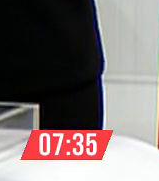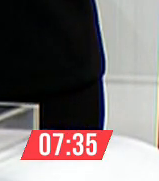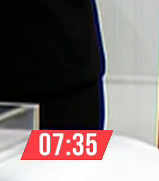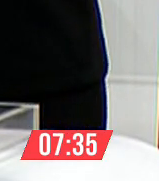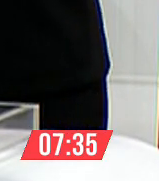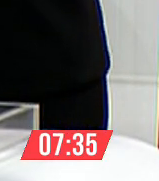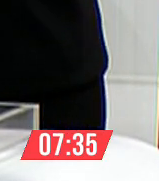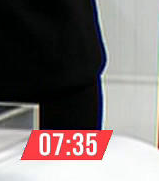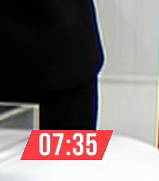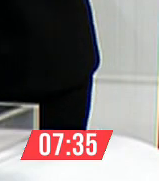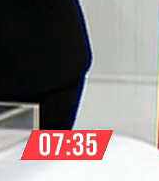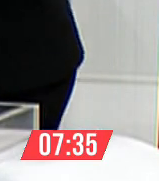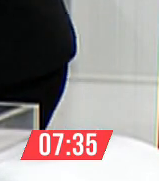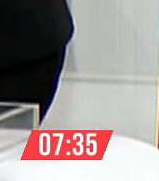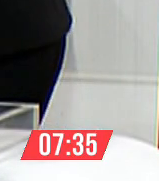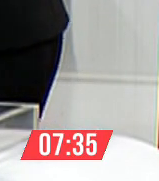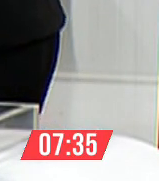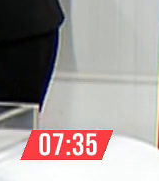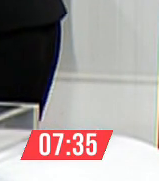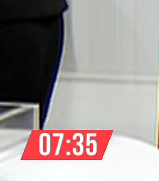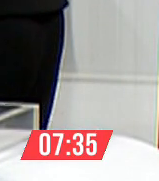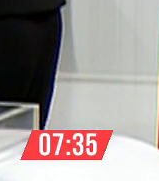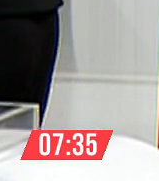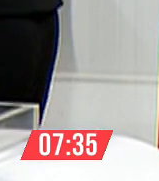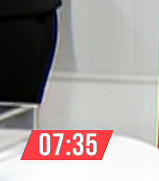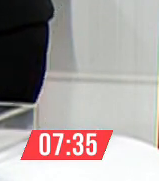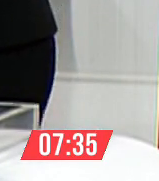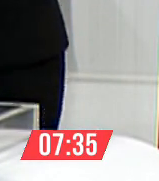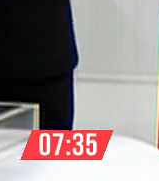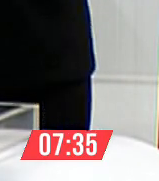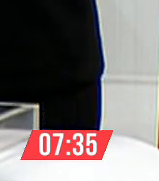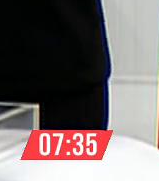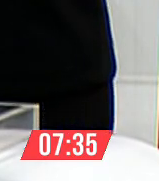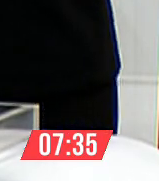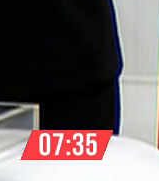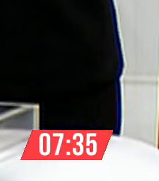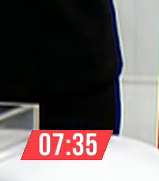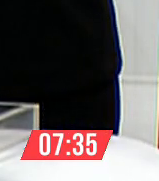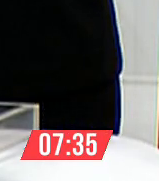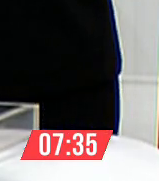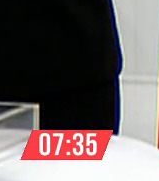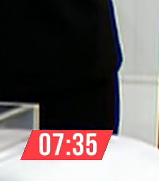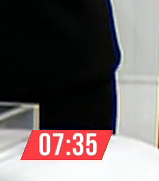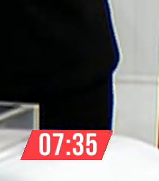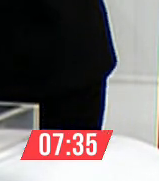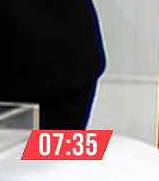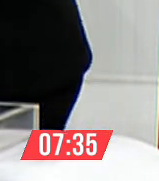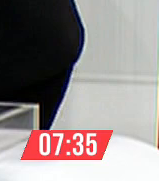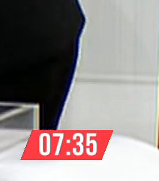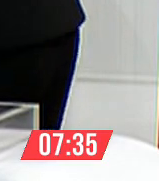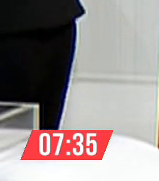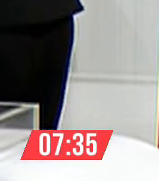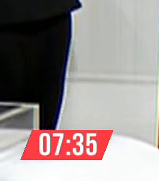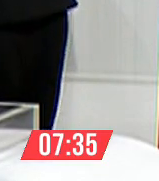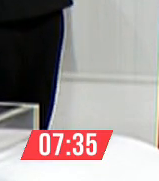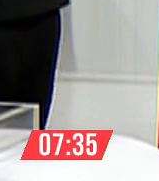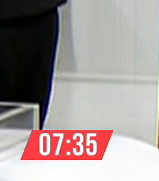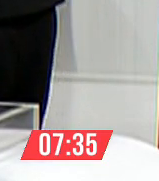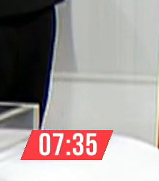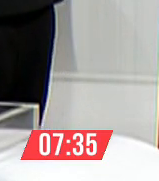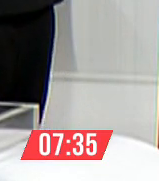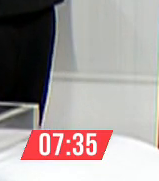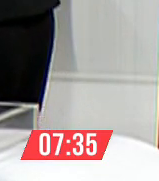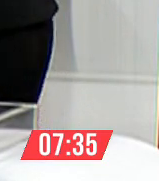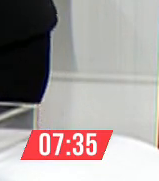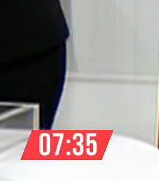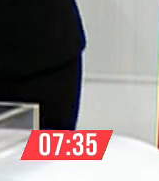y número para conocer el ganador. En caso de que salga el acumulado, no se sortea el resto de